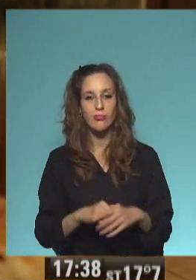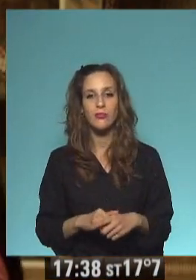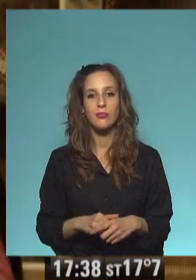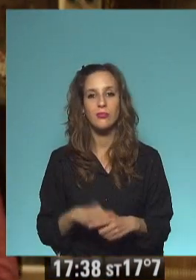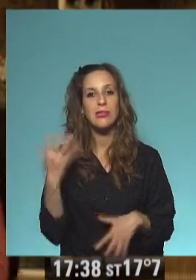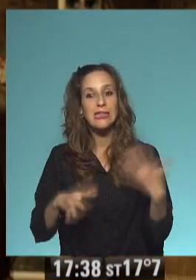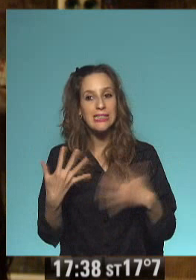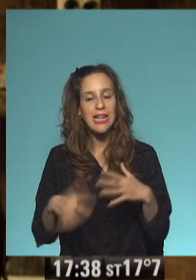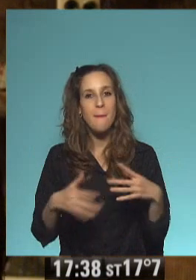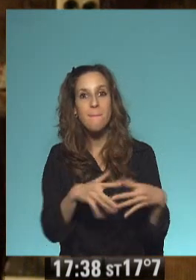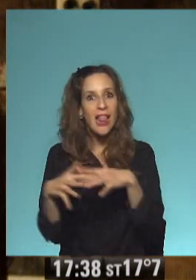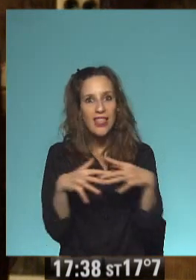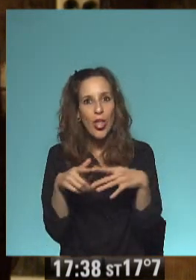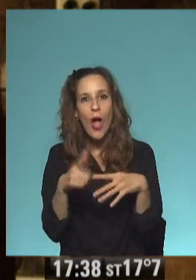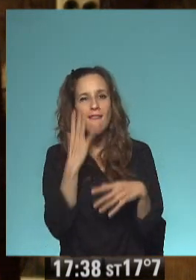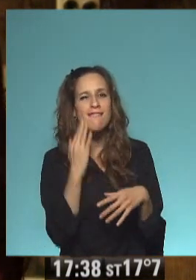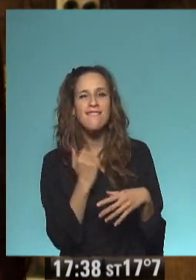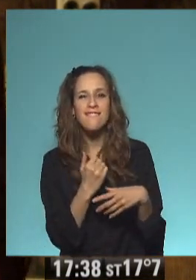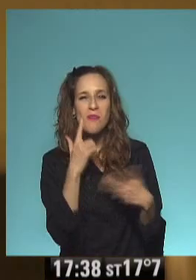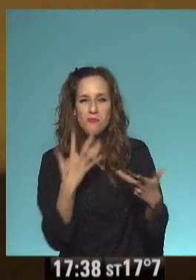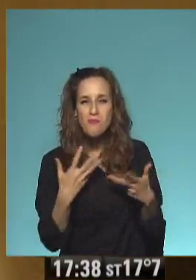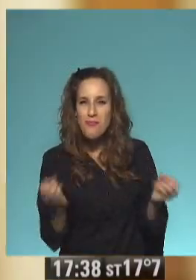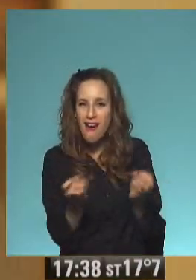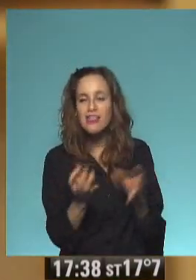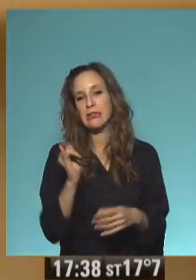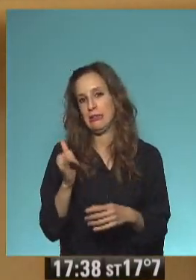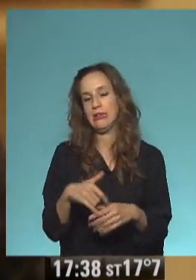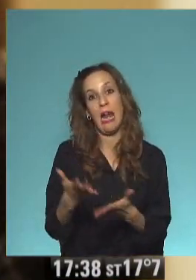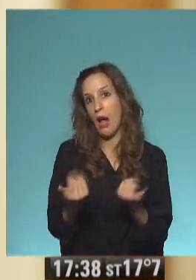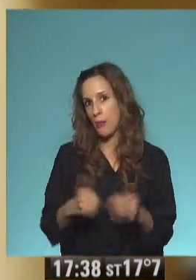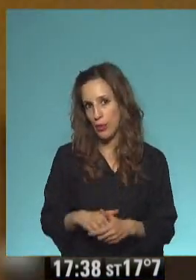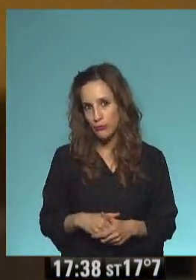Antes de que empiece el partido, ¿me haces uno de tus trucos? Bueno, pero rápido.